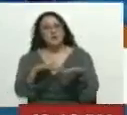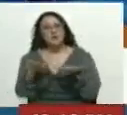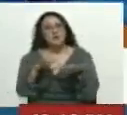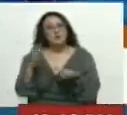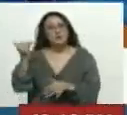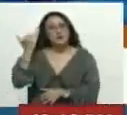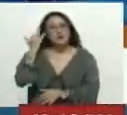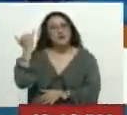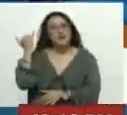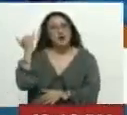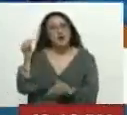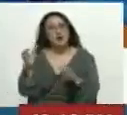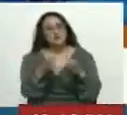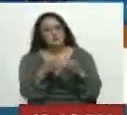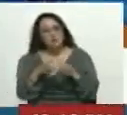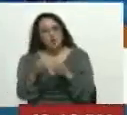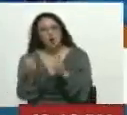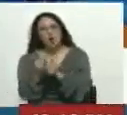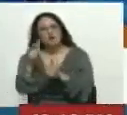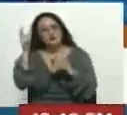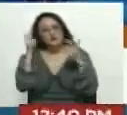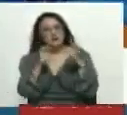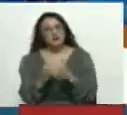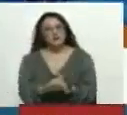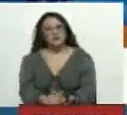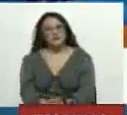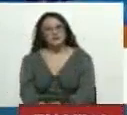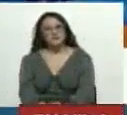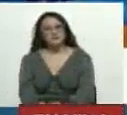construida colectivamente con Chávez